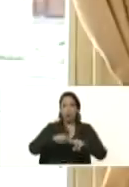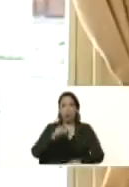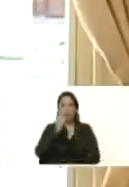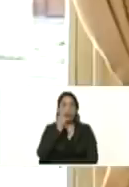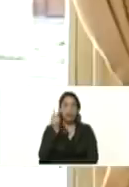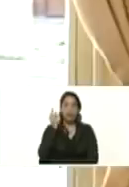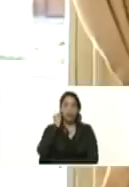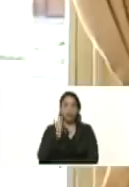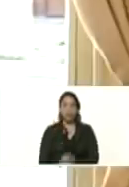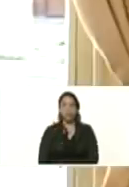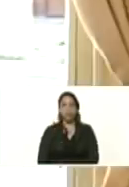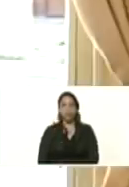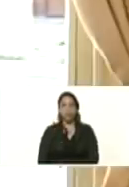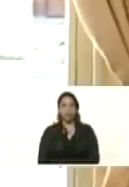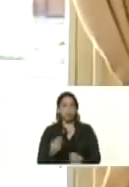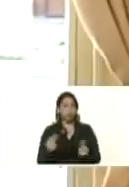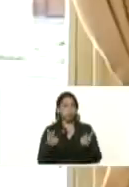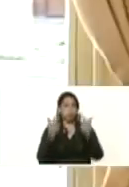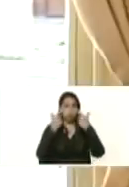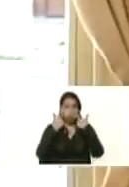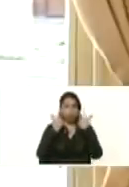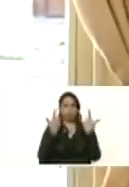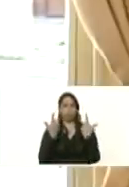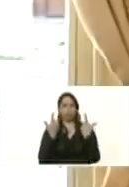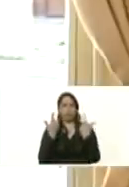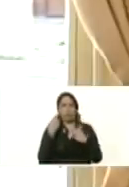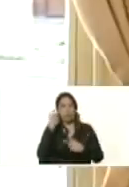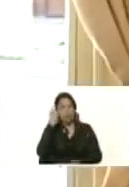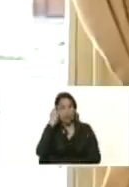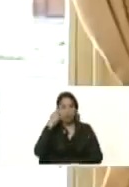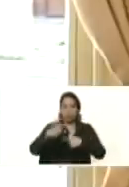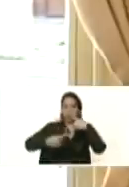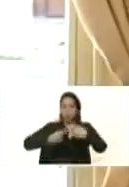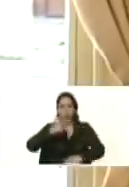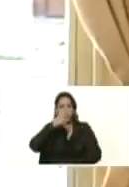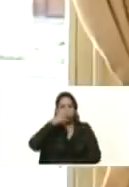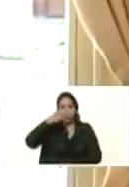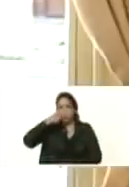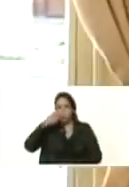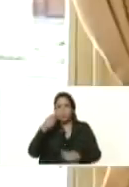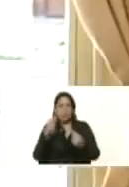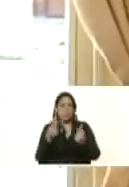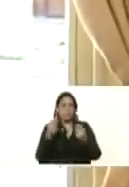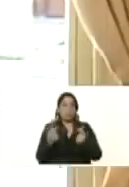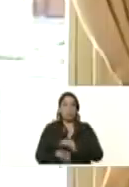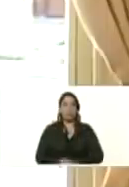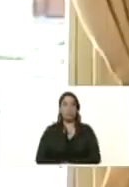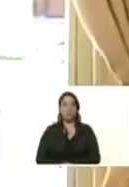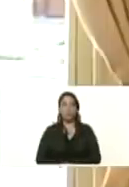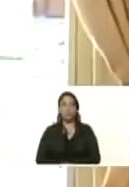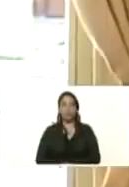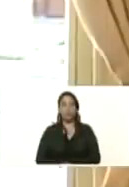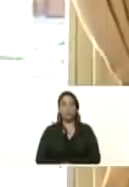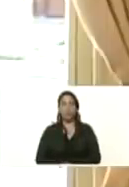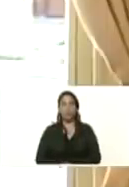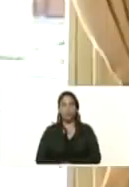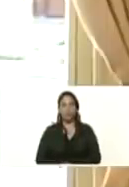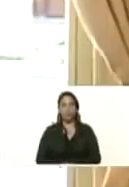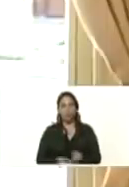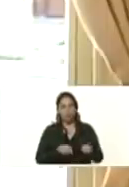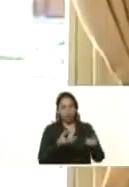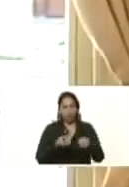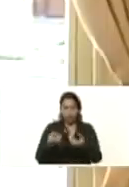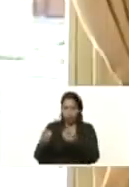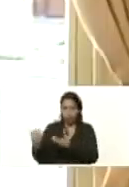niñas estado pendiente día por día día por día pendiente de la distribución de los